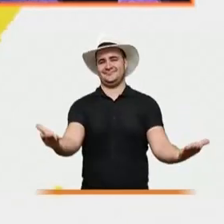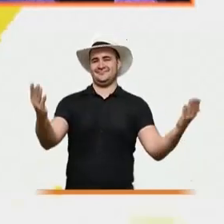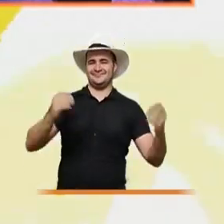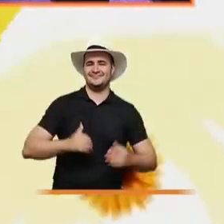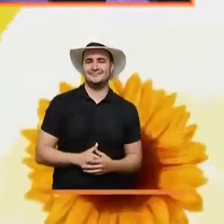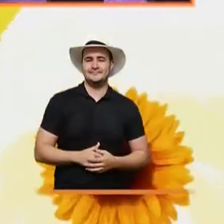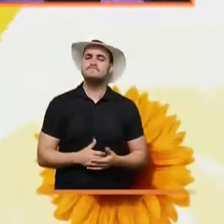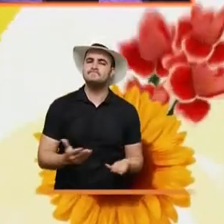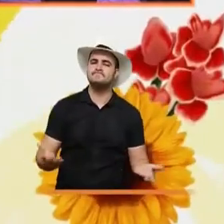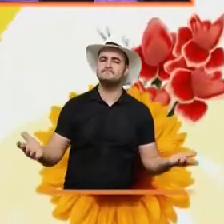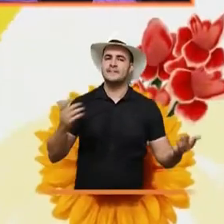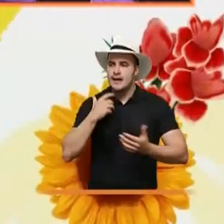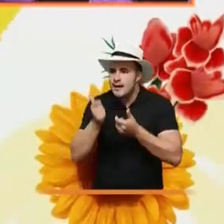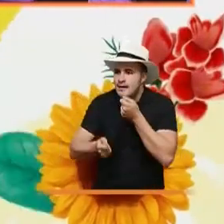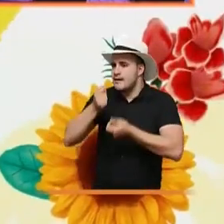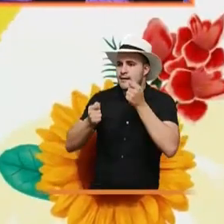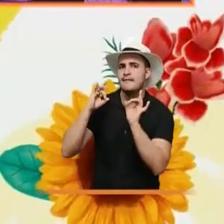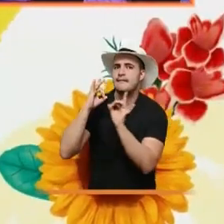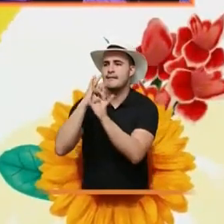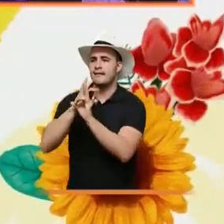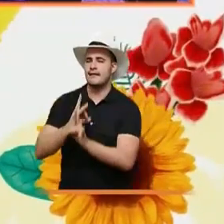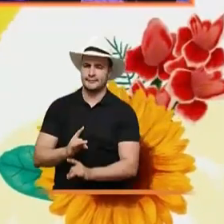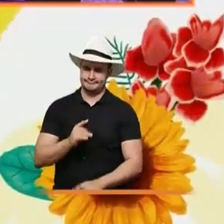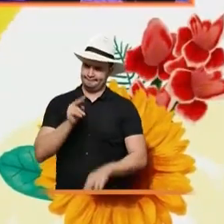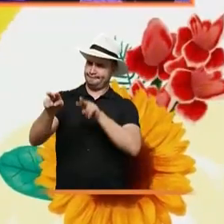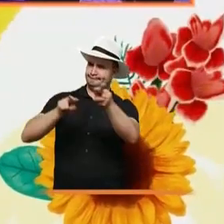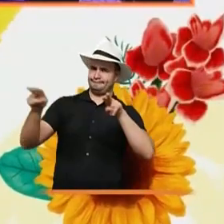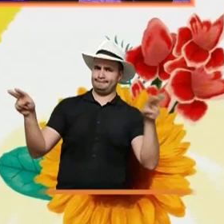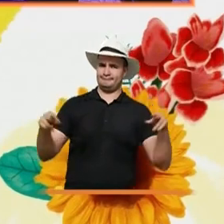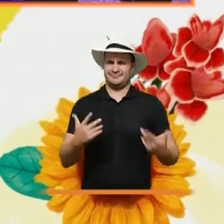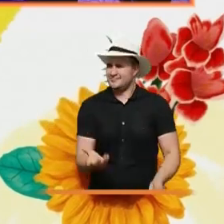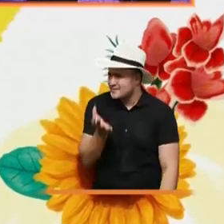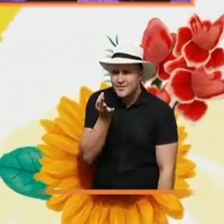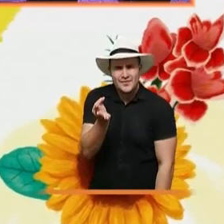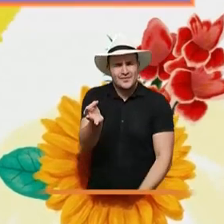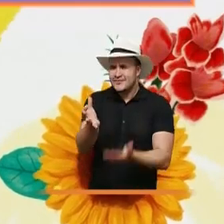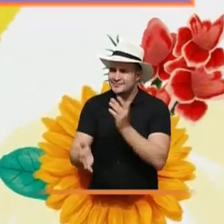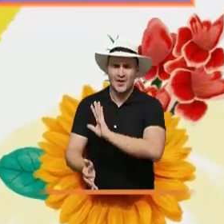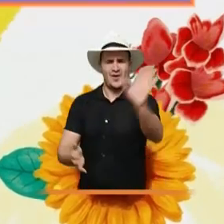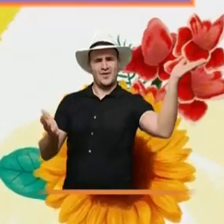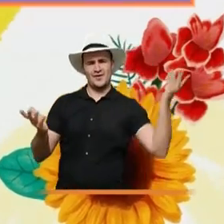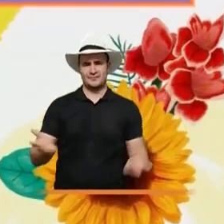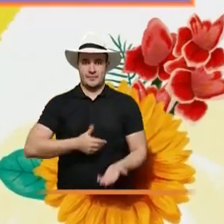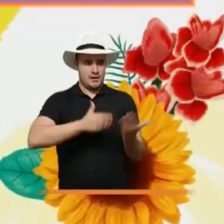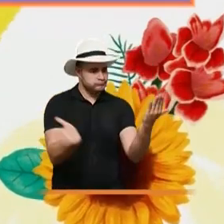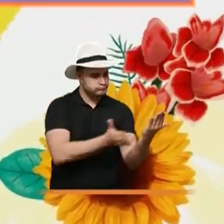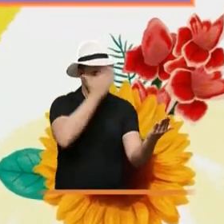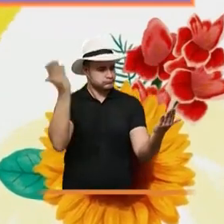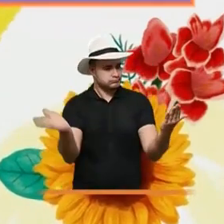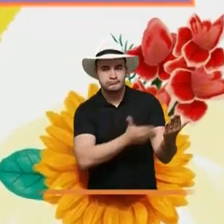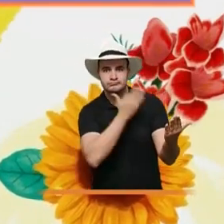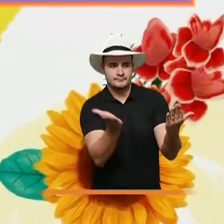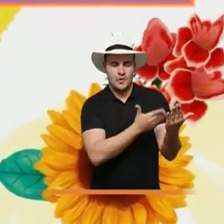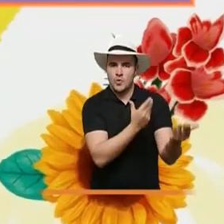prefieren estar cambiando barriendo en un amor un libro de aporta